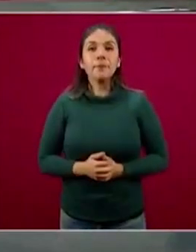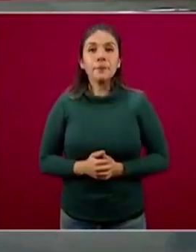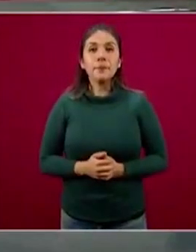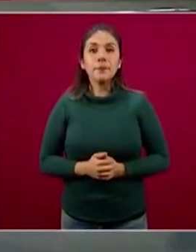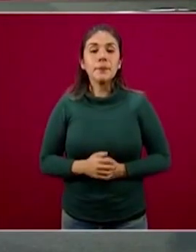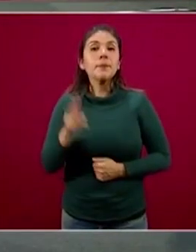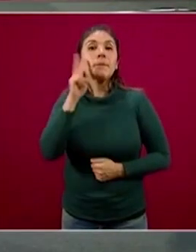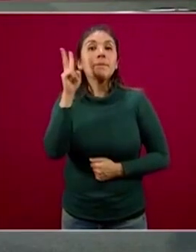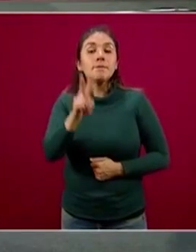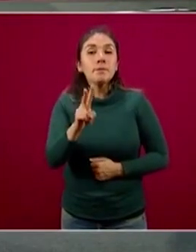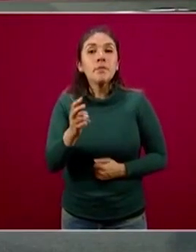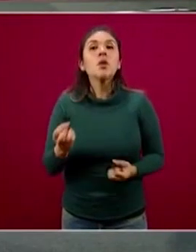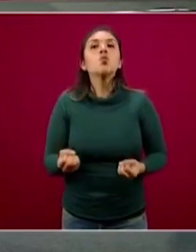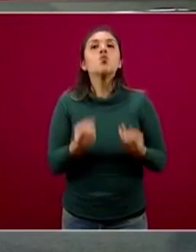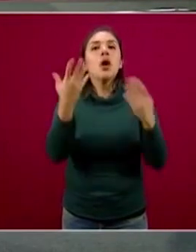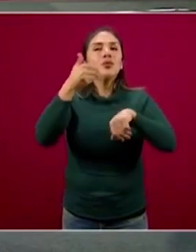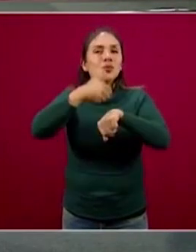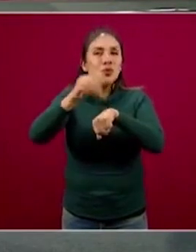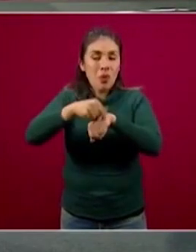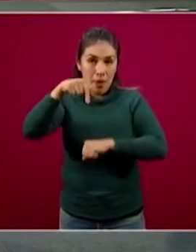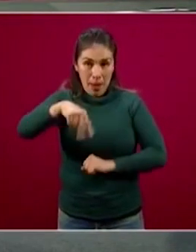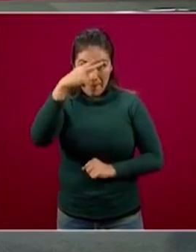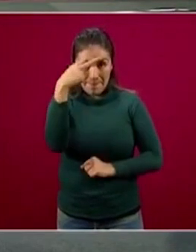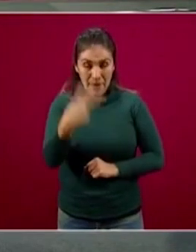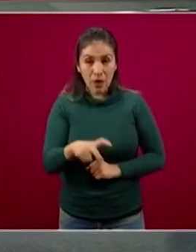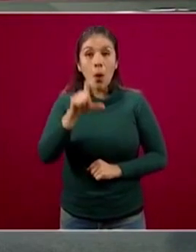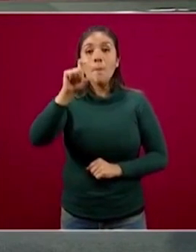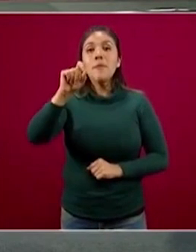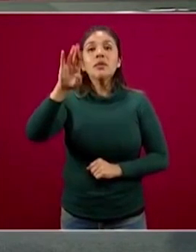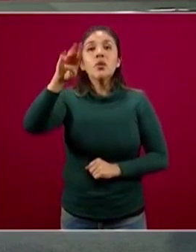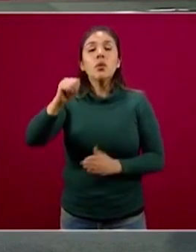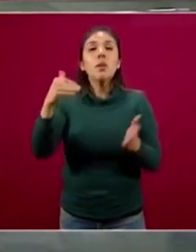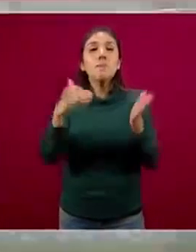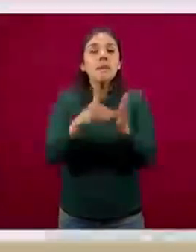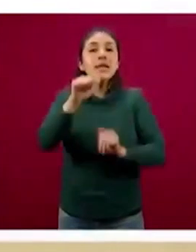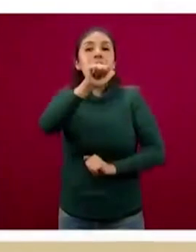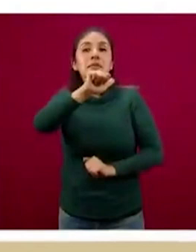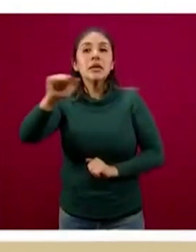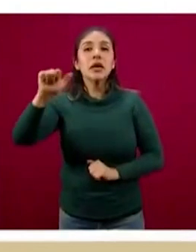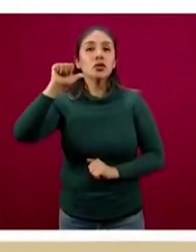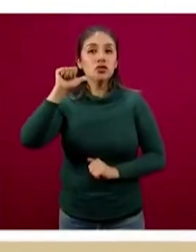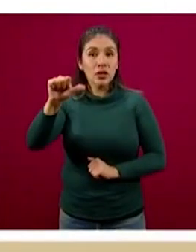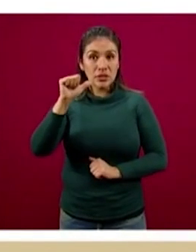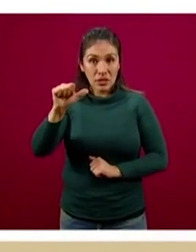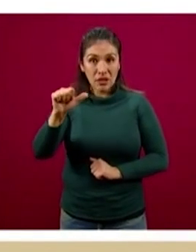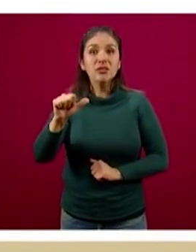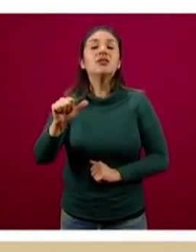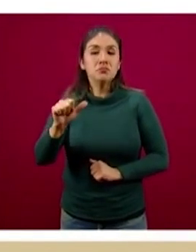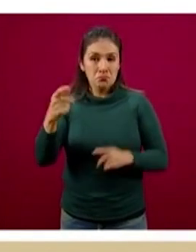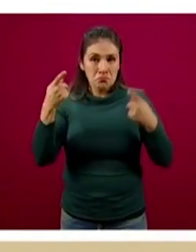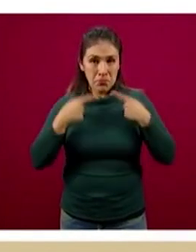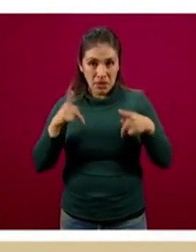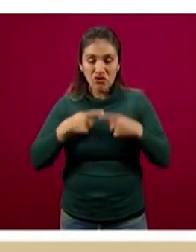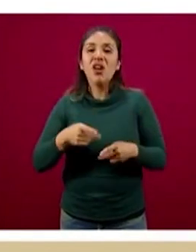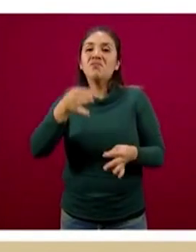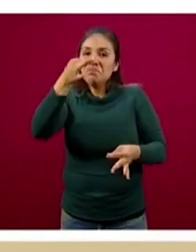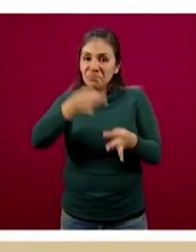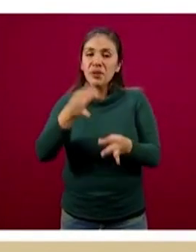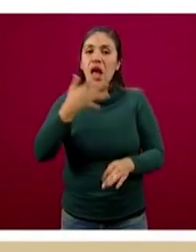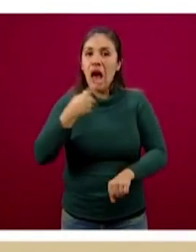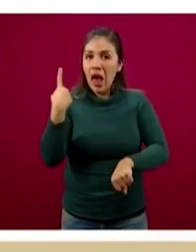actualización de las cifras para méxico 29 mil 616 son los casos confirmados